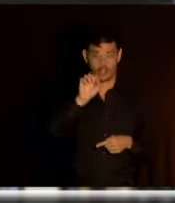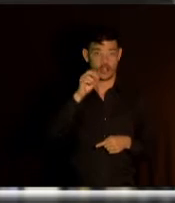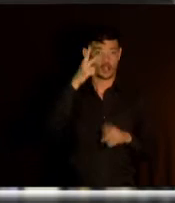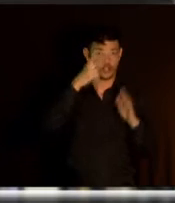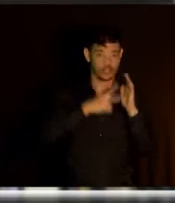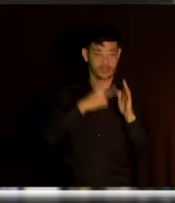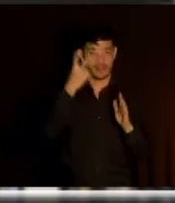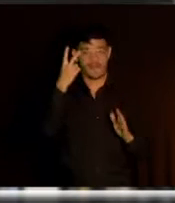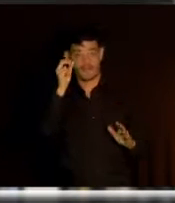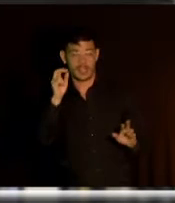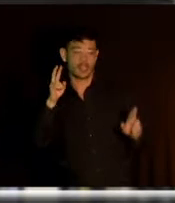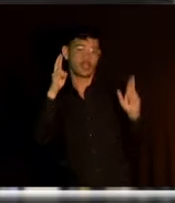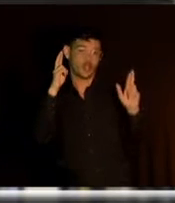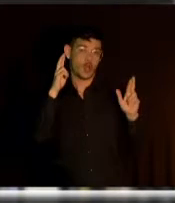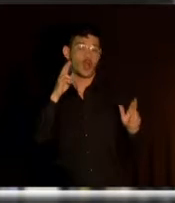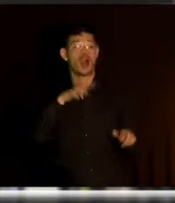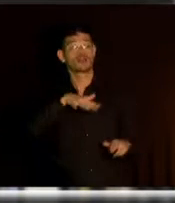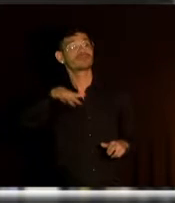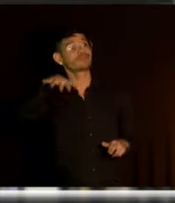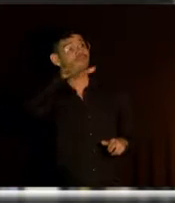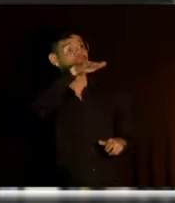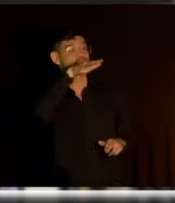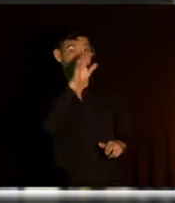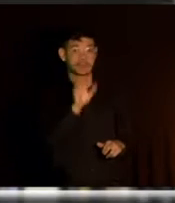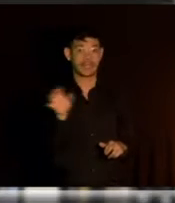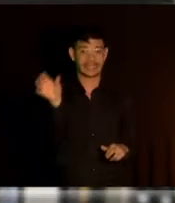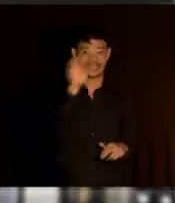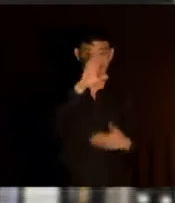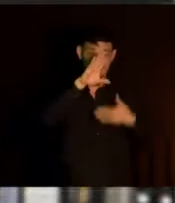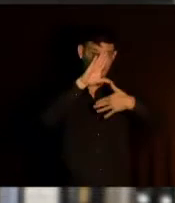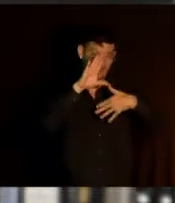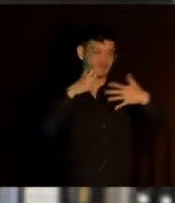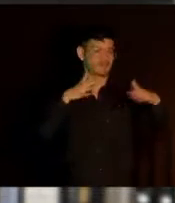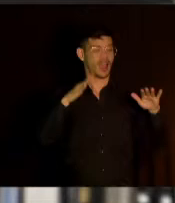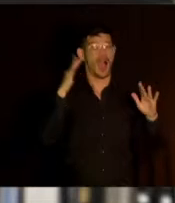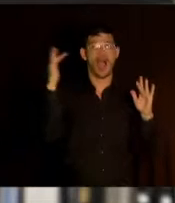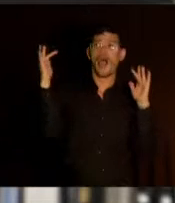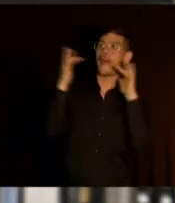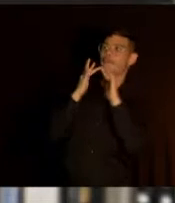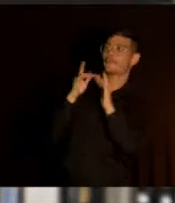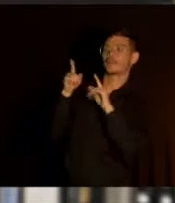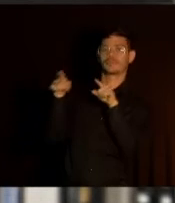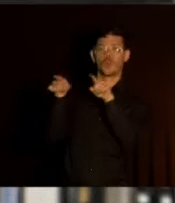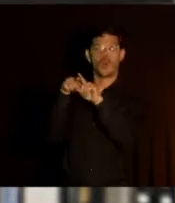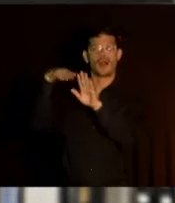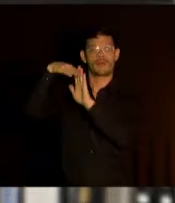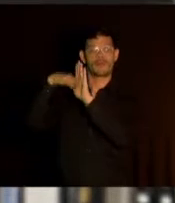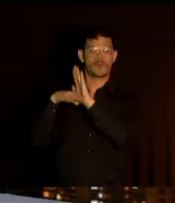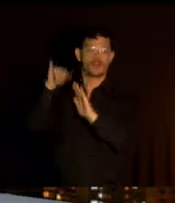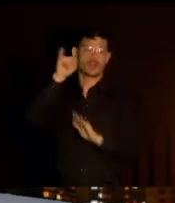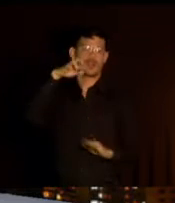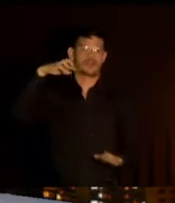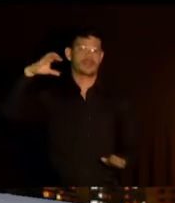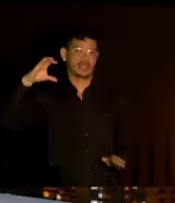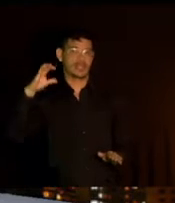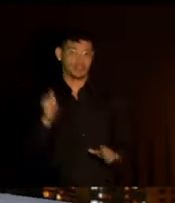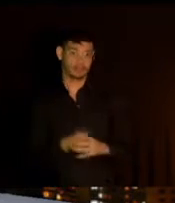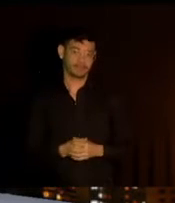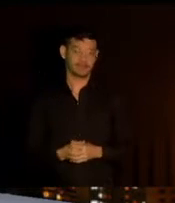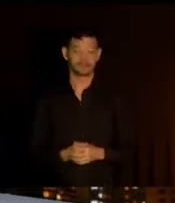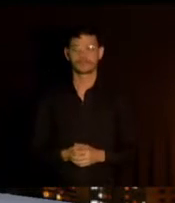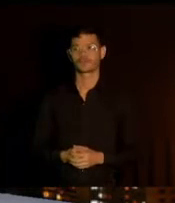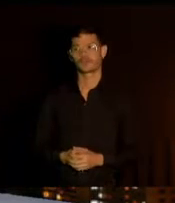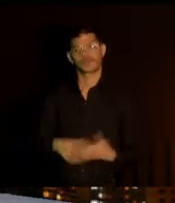completamente alineados con la política internacional del IPC. O sea, esto es una normativa, esto